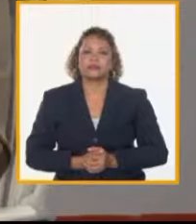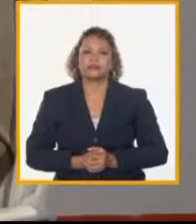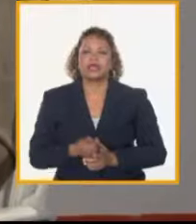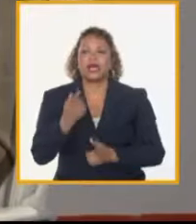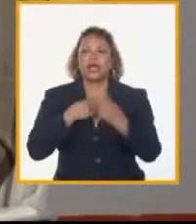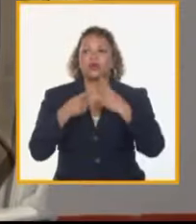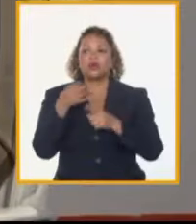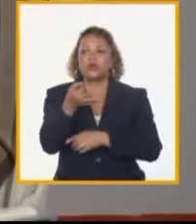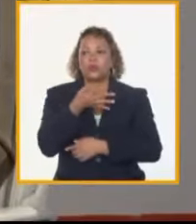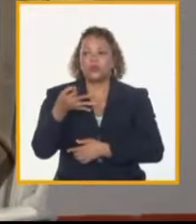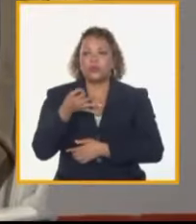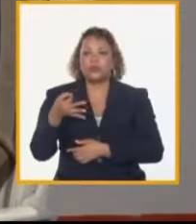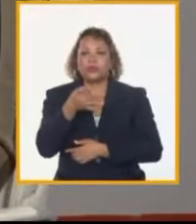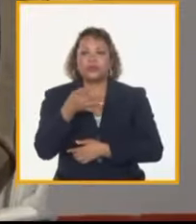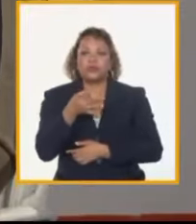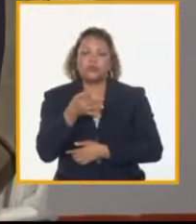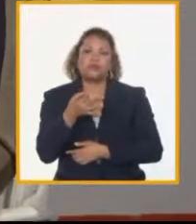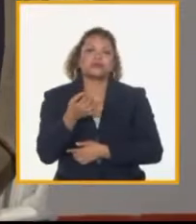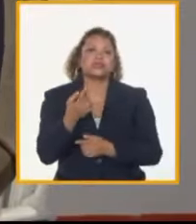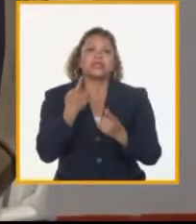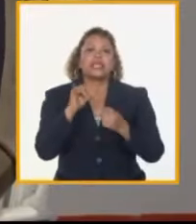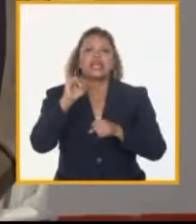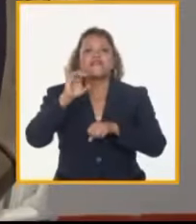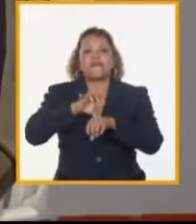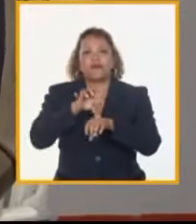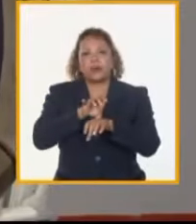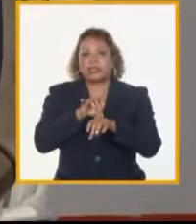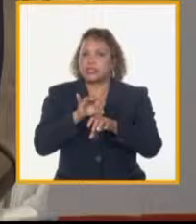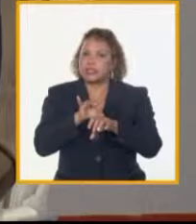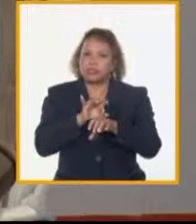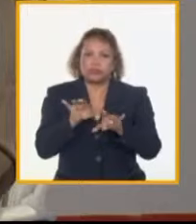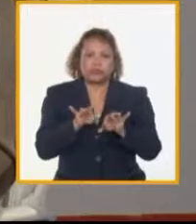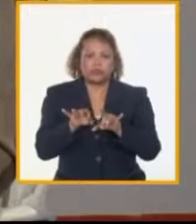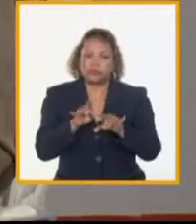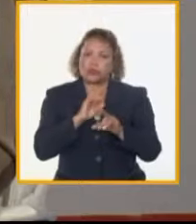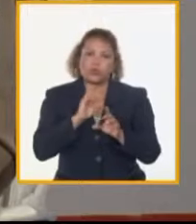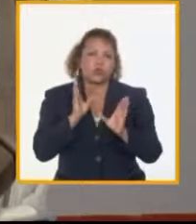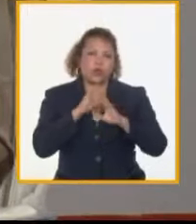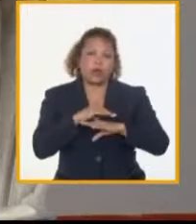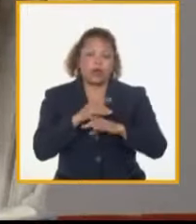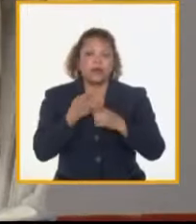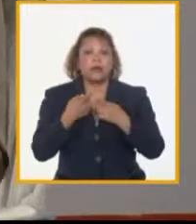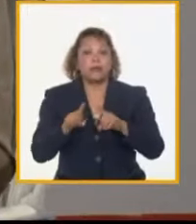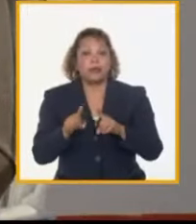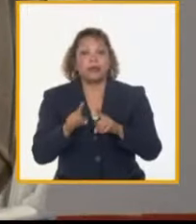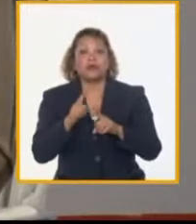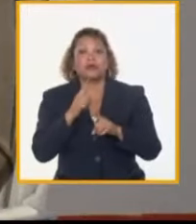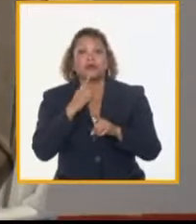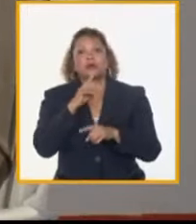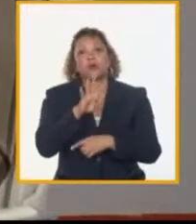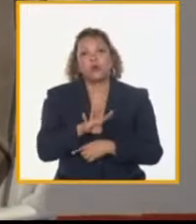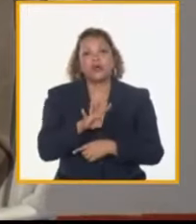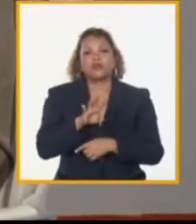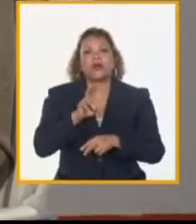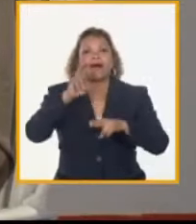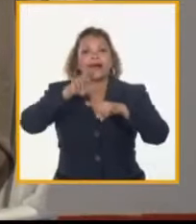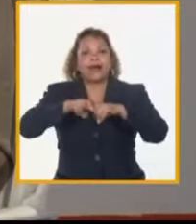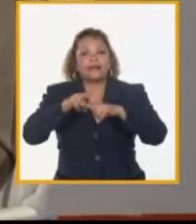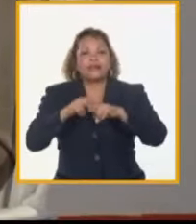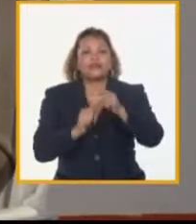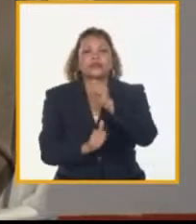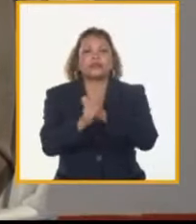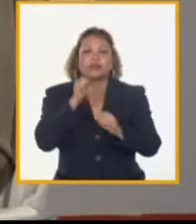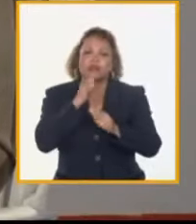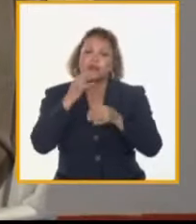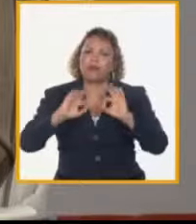que aún no ha llegado la informatización y... O sea, lo que normalmente se pone a la PK son 400 de regreso. Eso se ha explicado varias